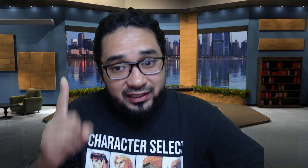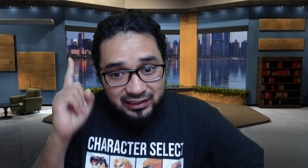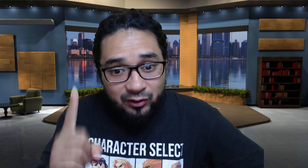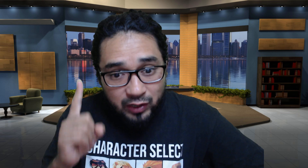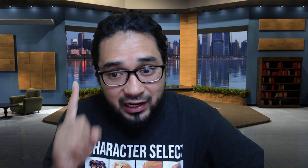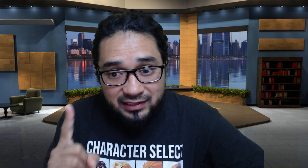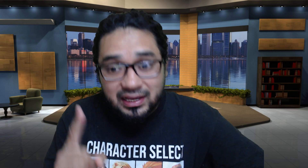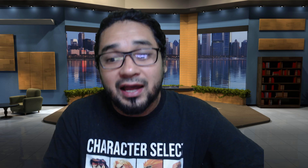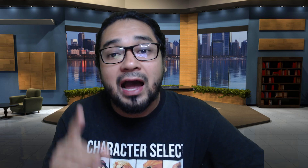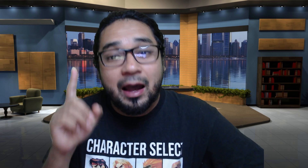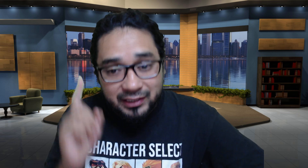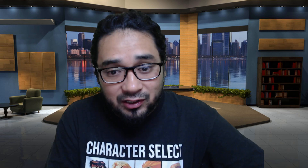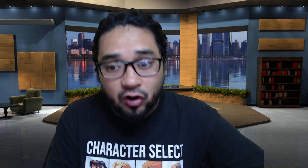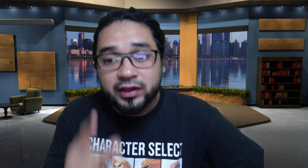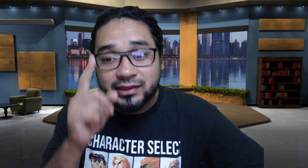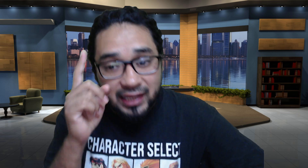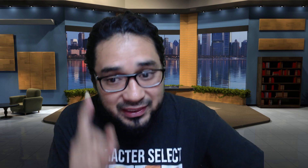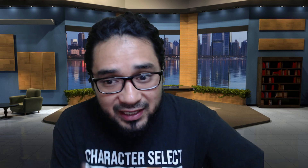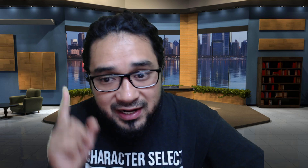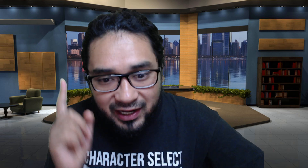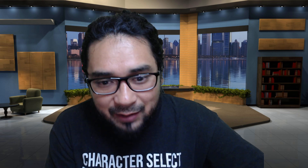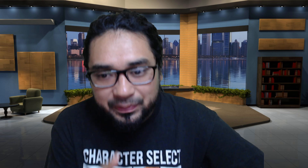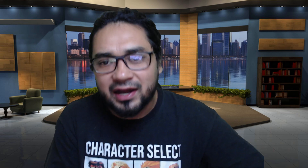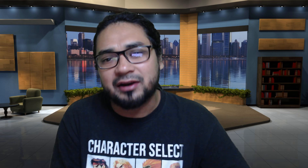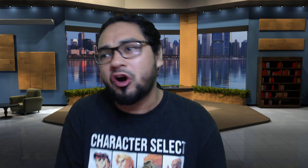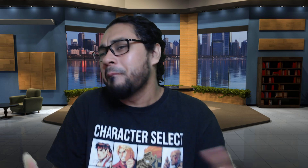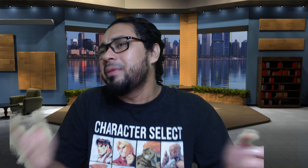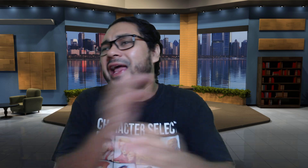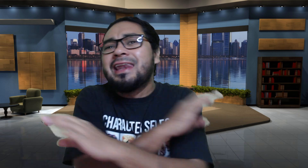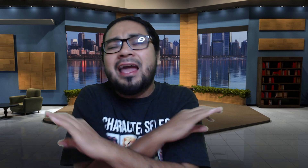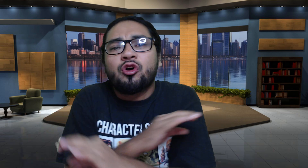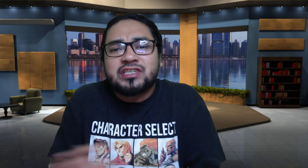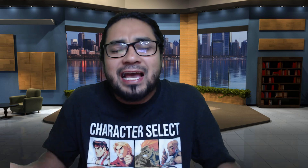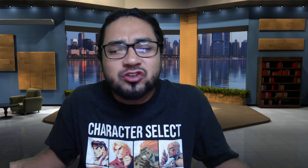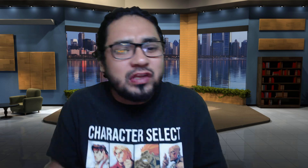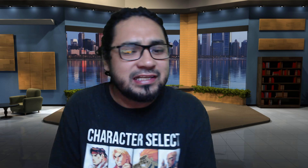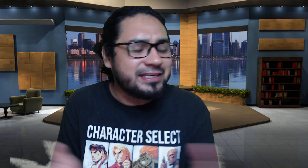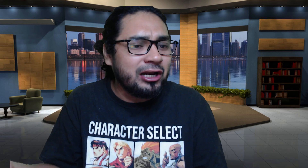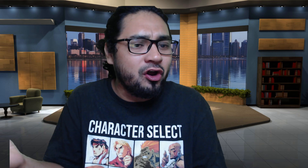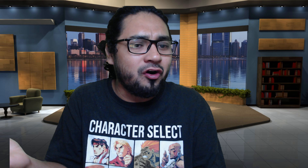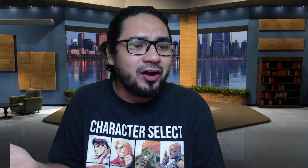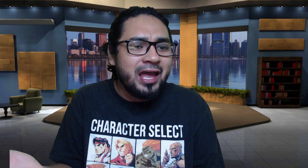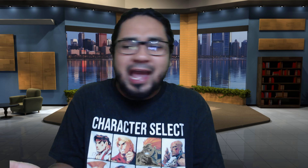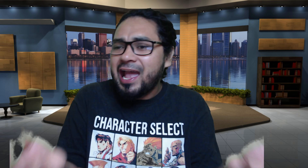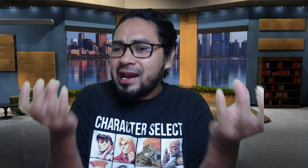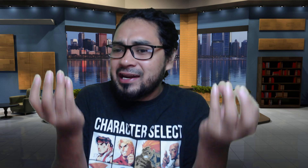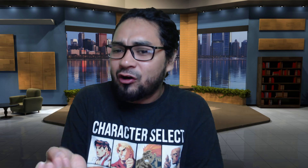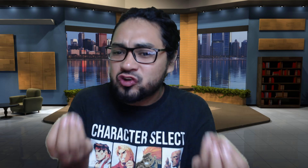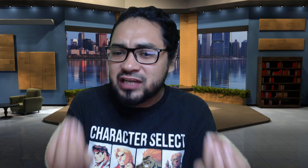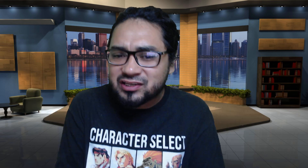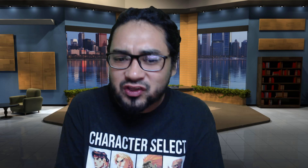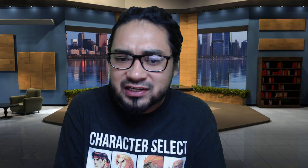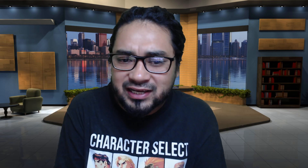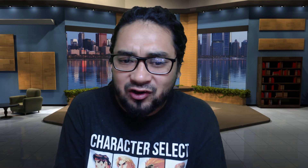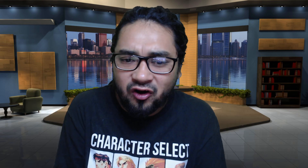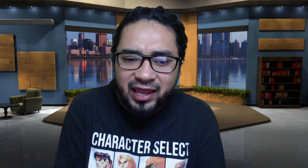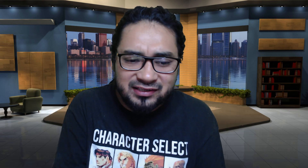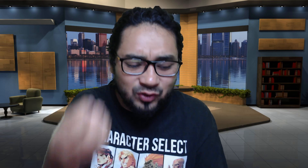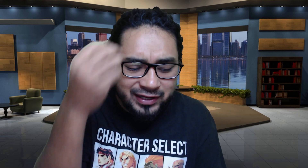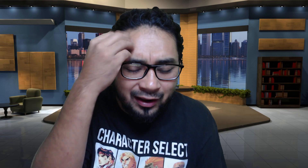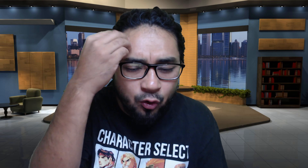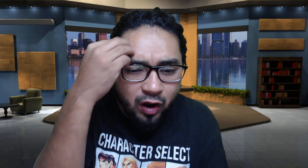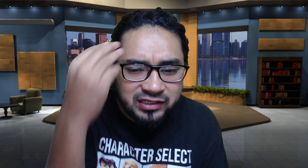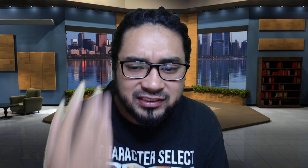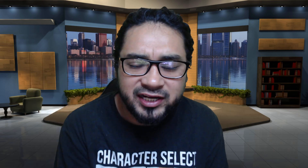le tienes que rentar una casa a mi hijo y te la tiene que pagar nombre el negociazo del siglo el negociazo del siglo